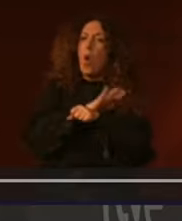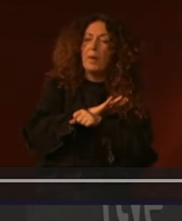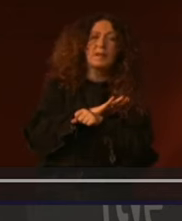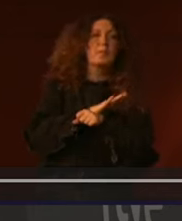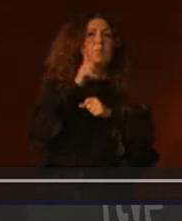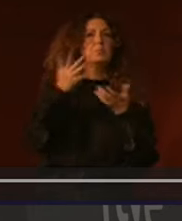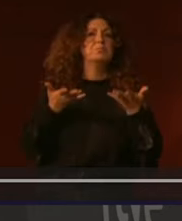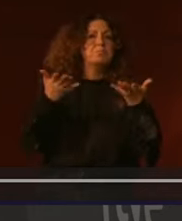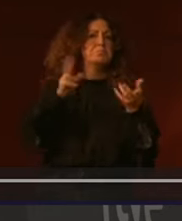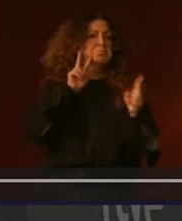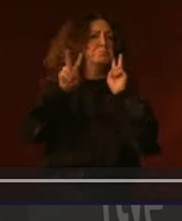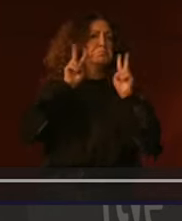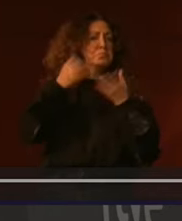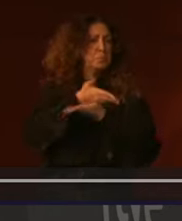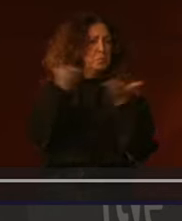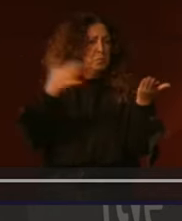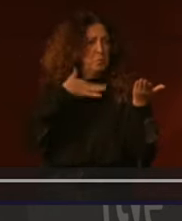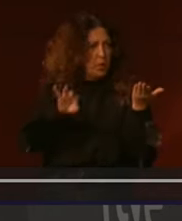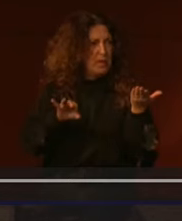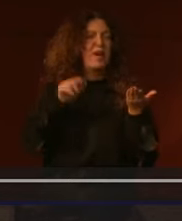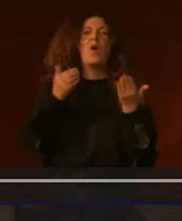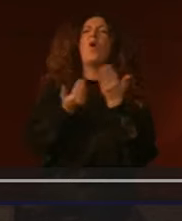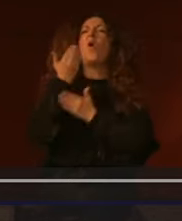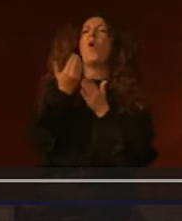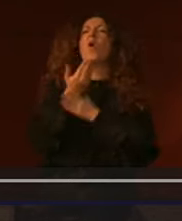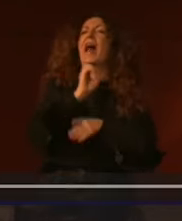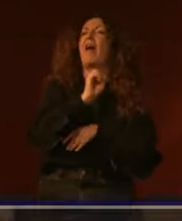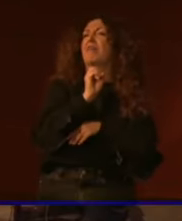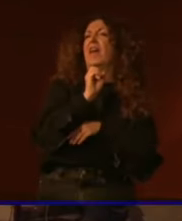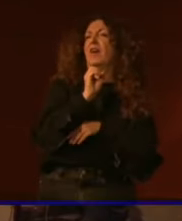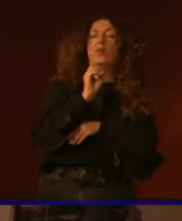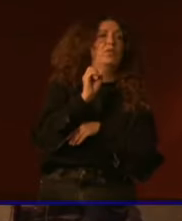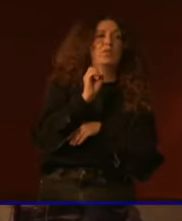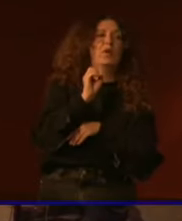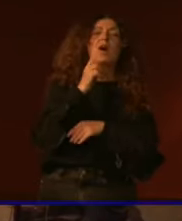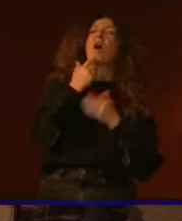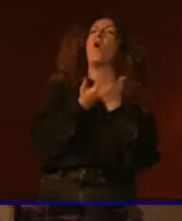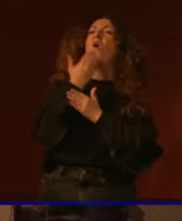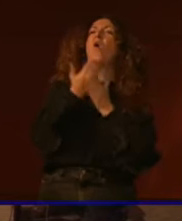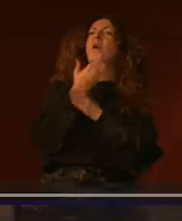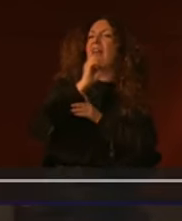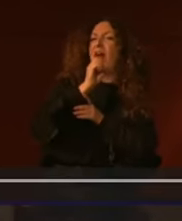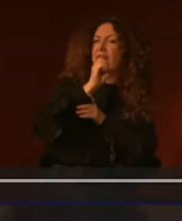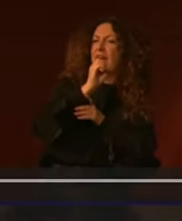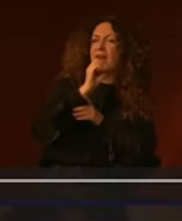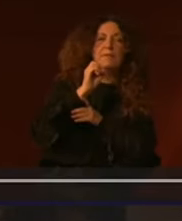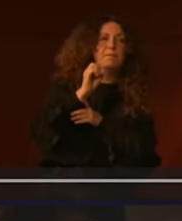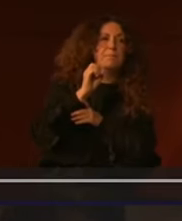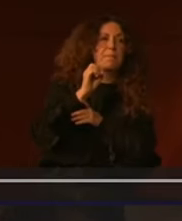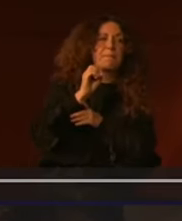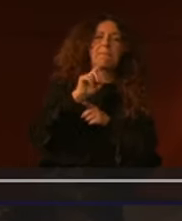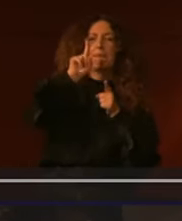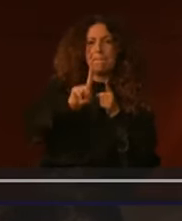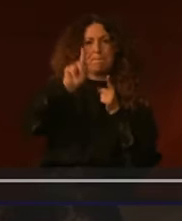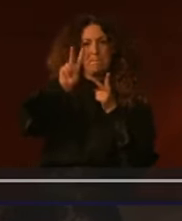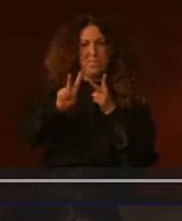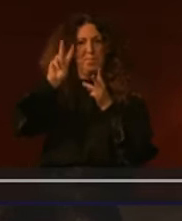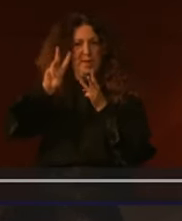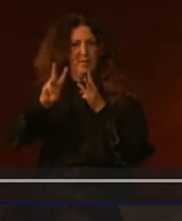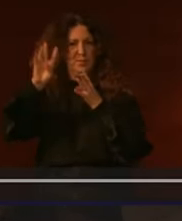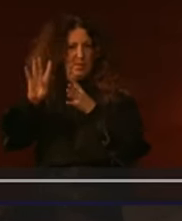a disponibilidad de todo el mundo, que no sea una jornada cero, porque muchas veces hacemos jornada cero, que haya la 1, la 2, la 3,